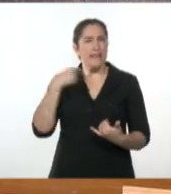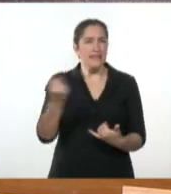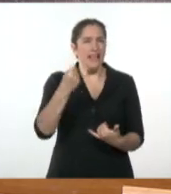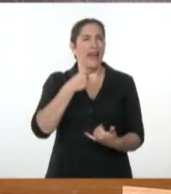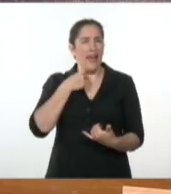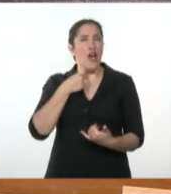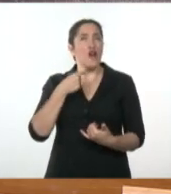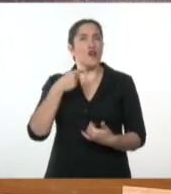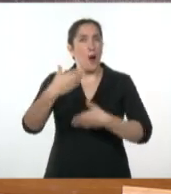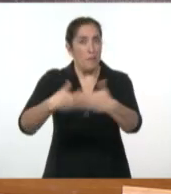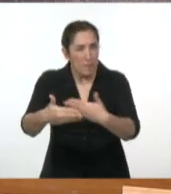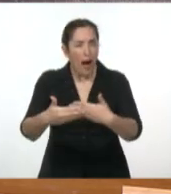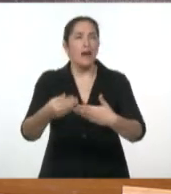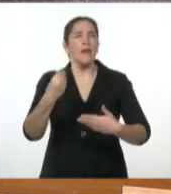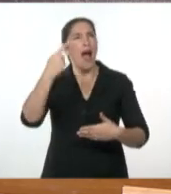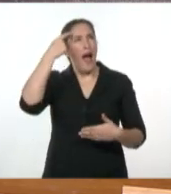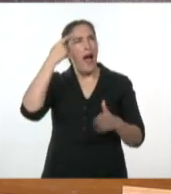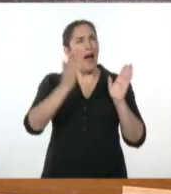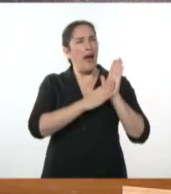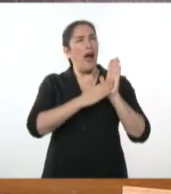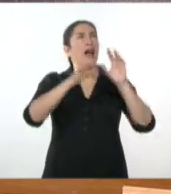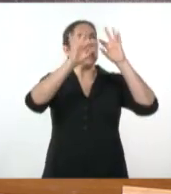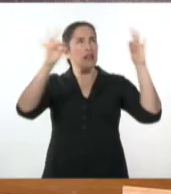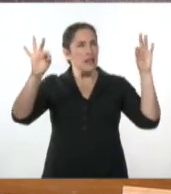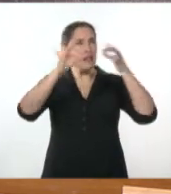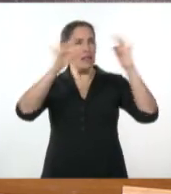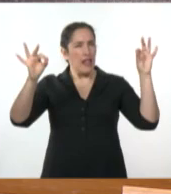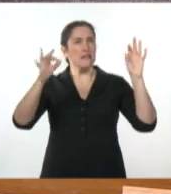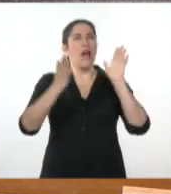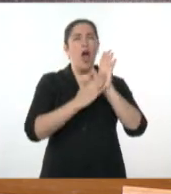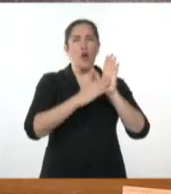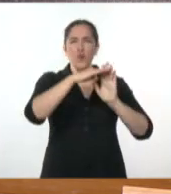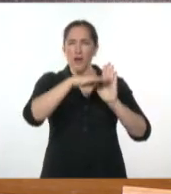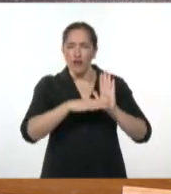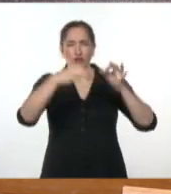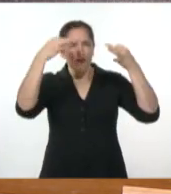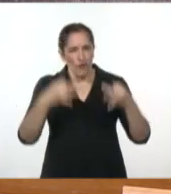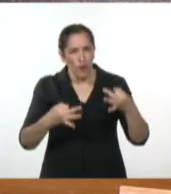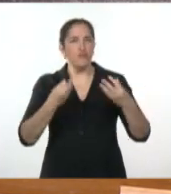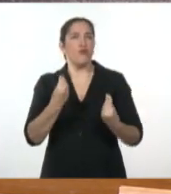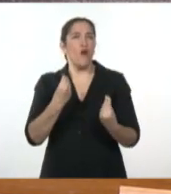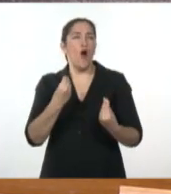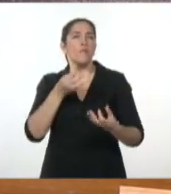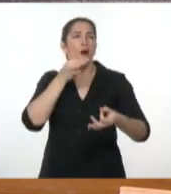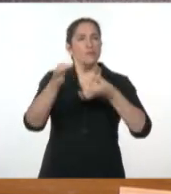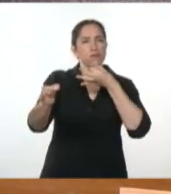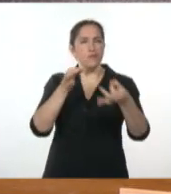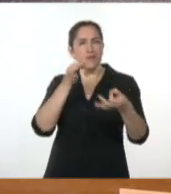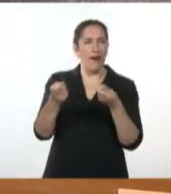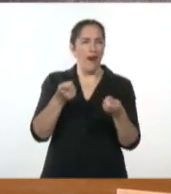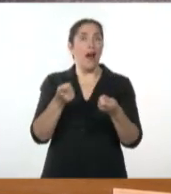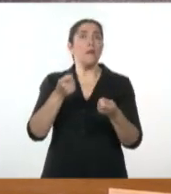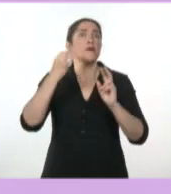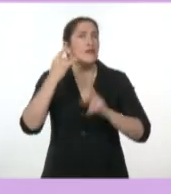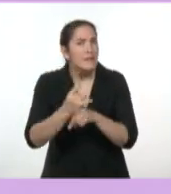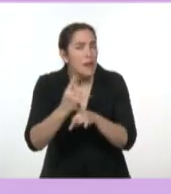a tener que tener bien desarrollado esa tesis, esos argumentos y sobre todo cómo voy a dialogar en el marco del respeto.